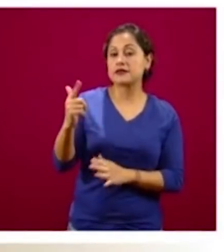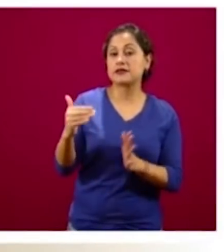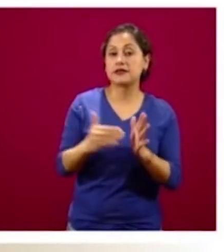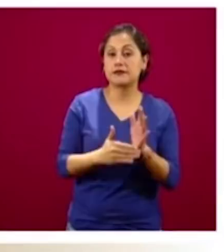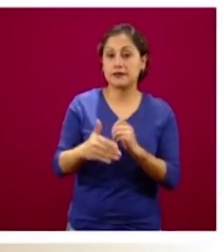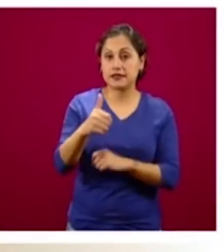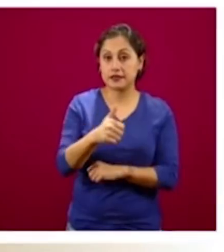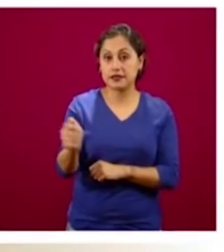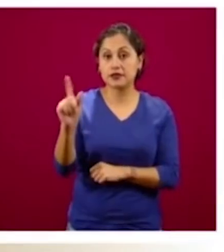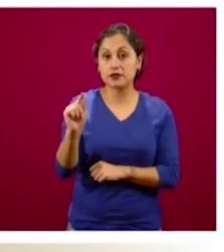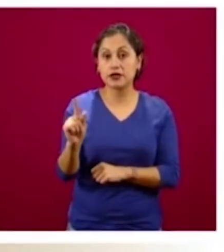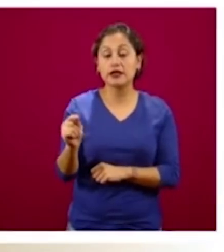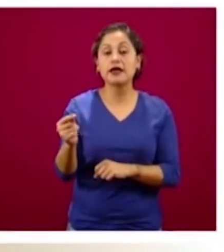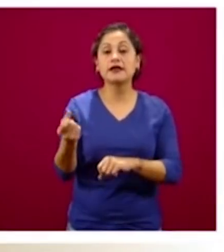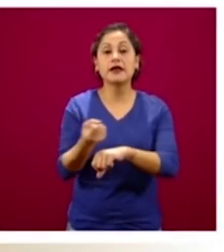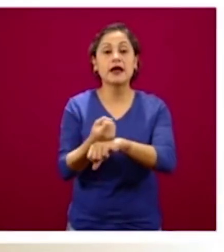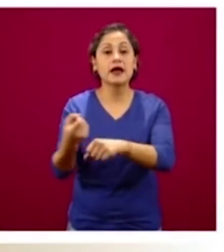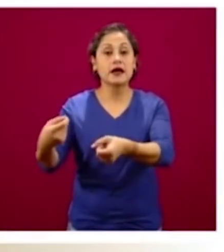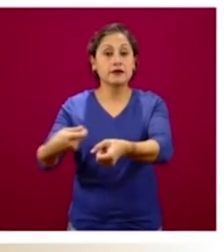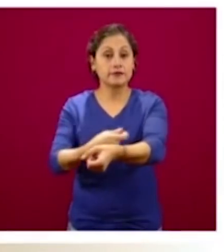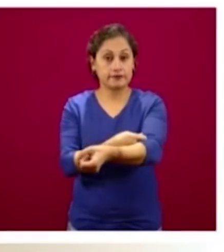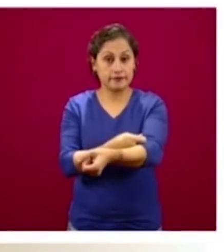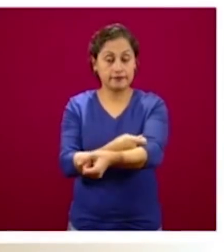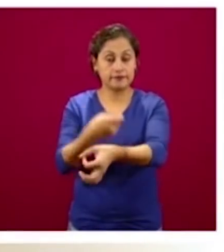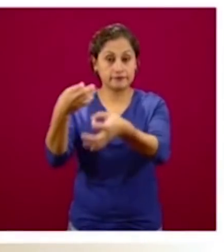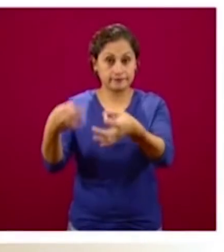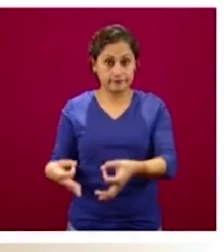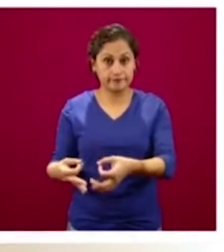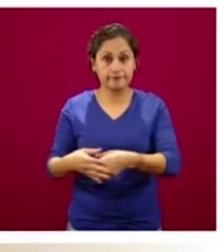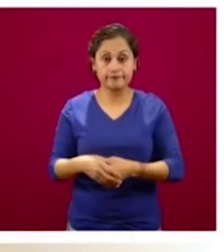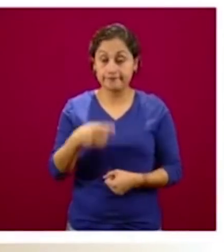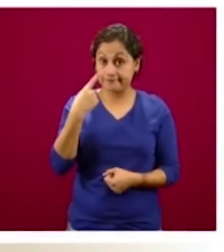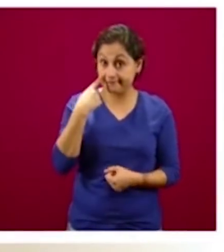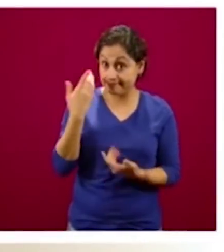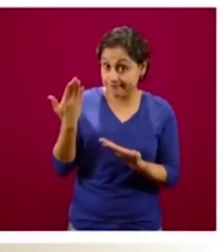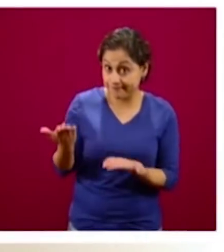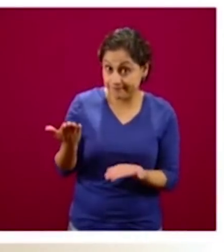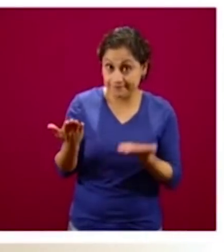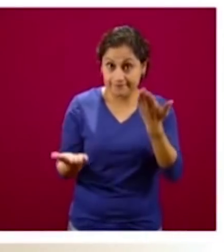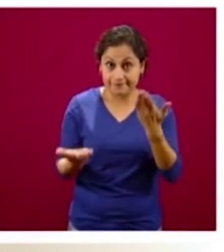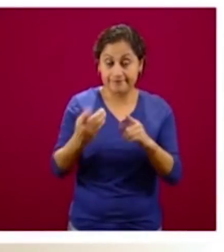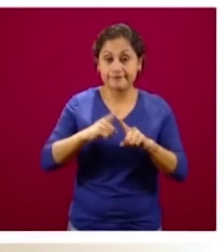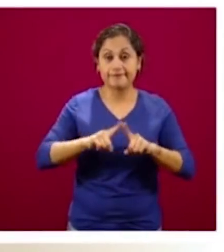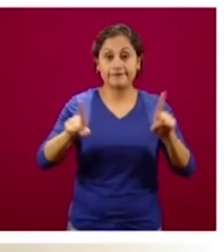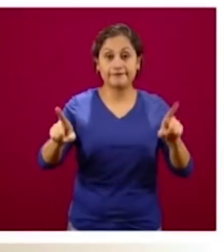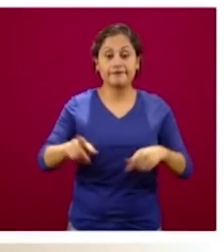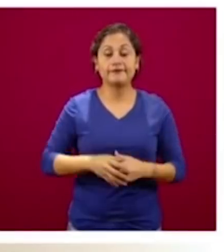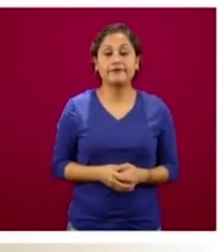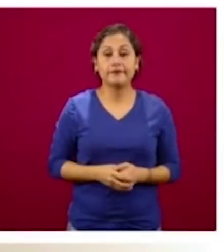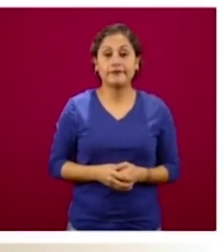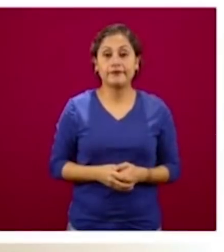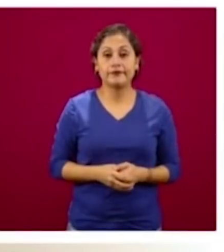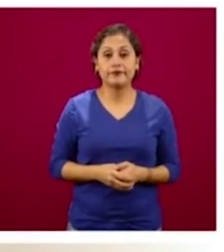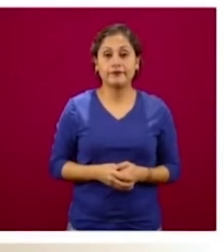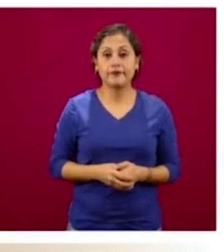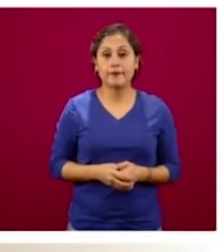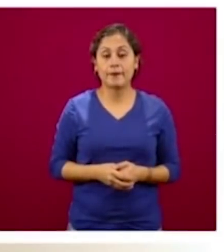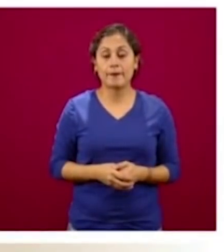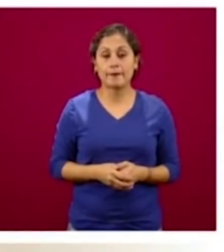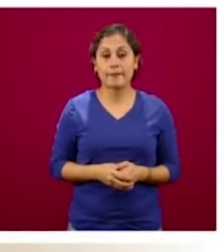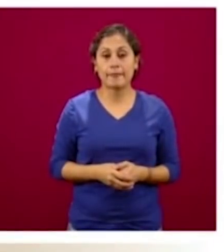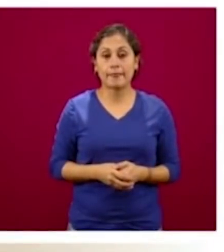27,660 transfusiones efectivas. Vean ustedes la diferencia en números de